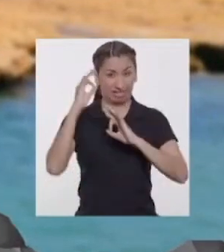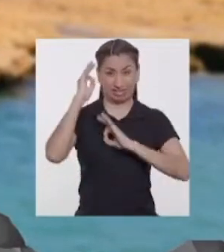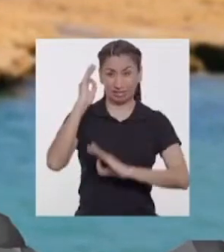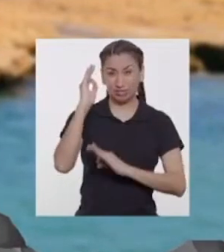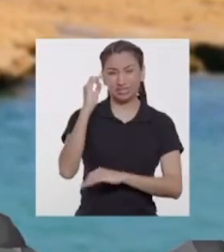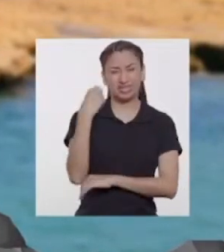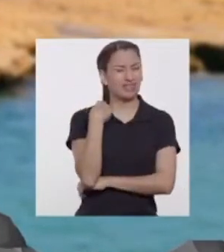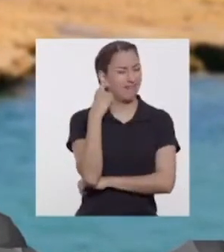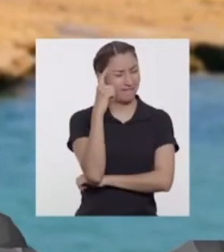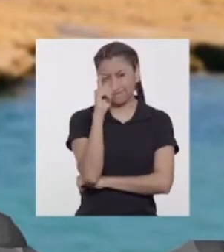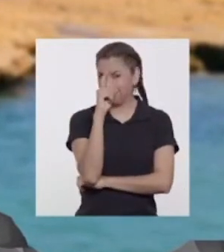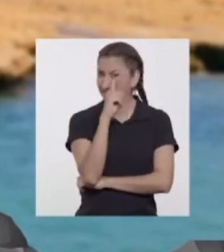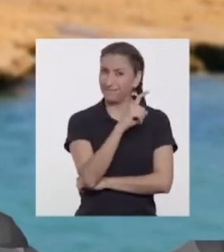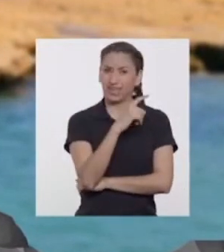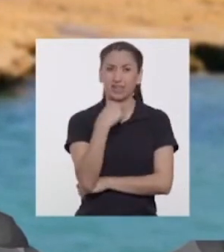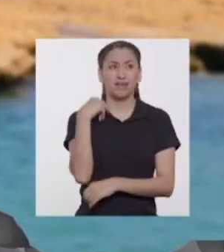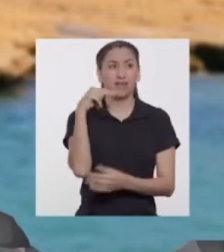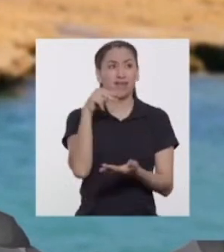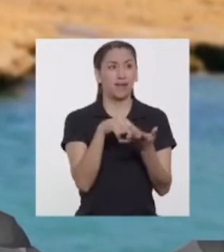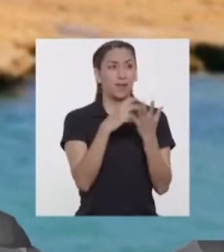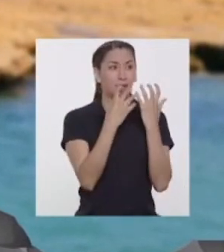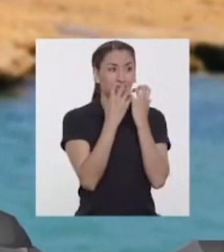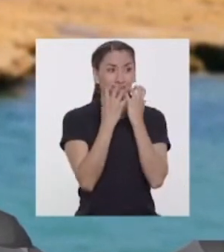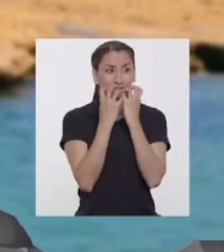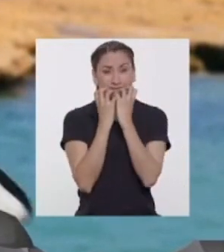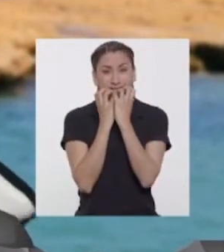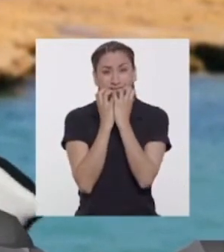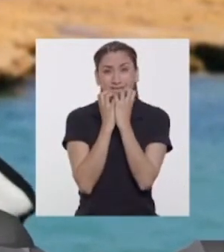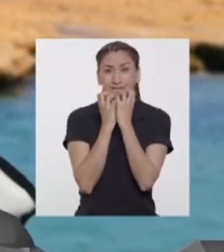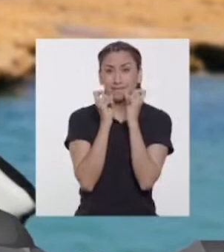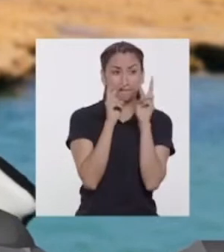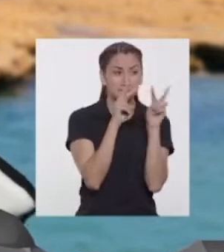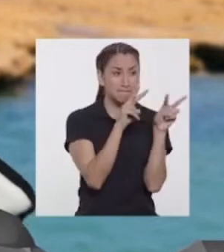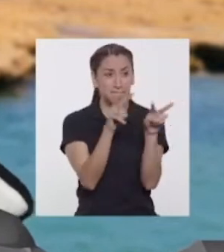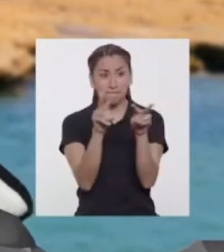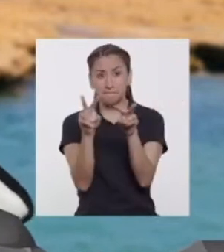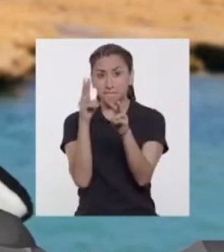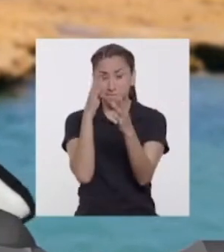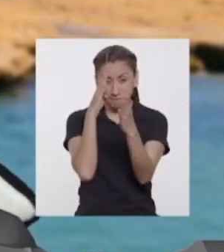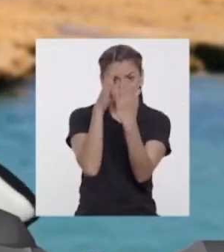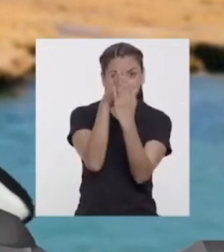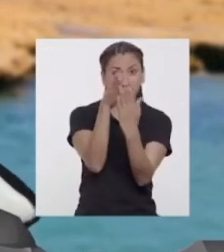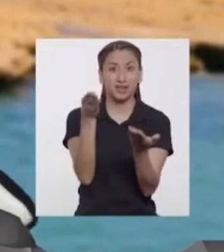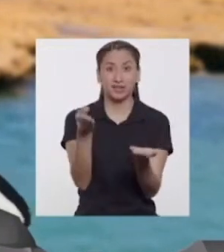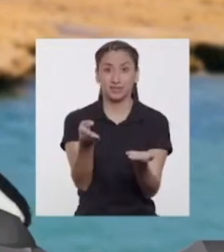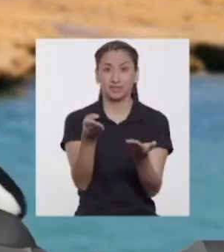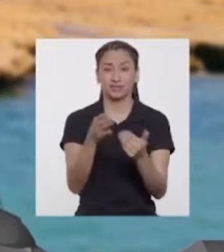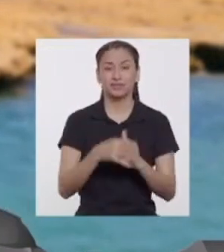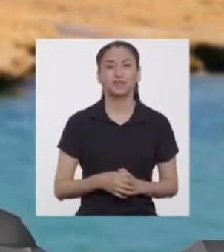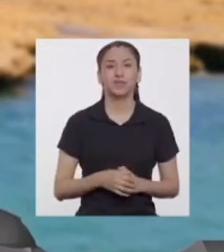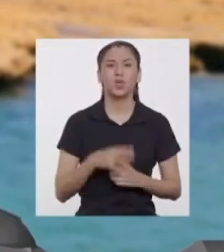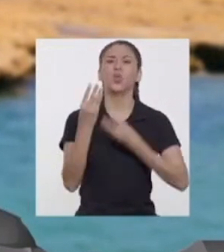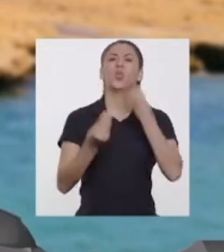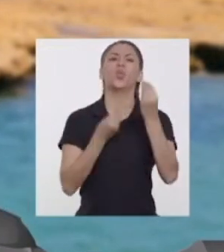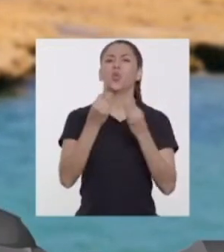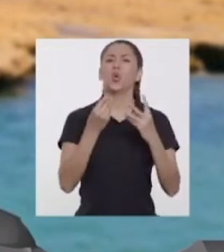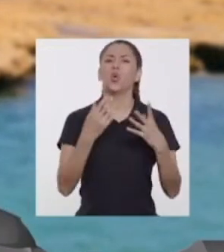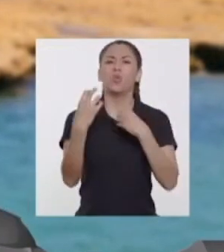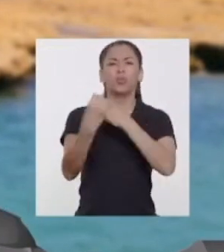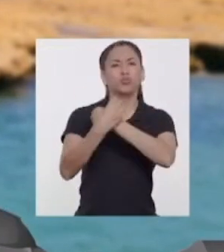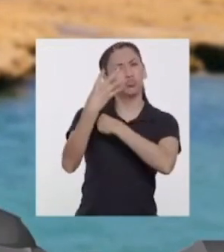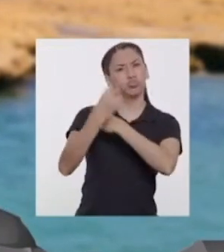exponer, creo que me quedaría parado nervioso mirando un punto fijo. ¿Cómo